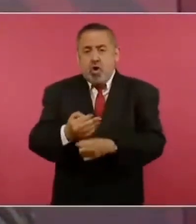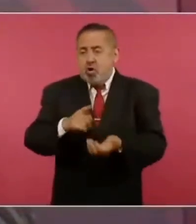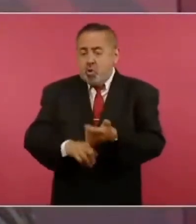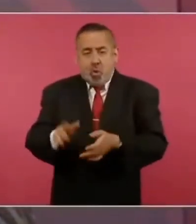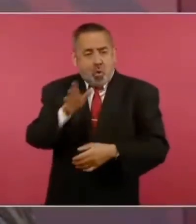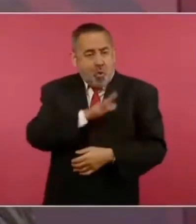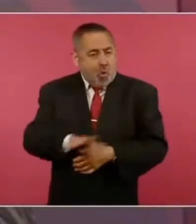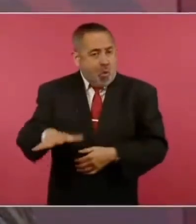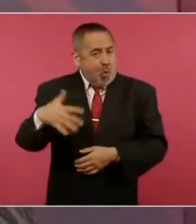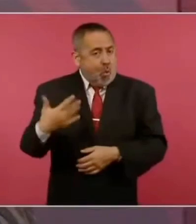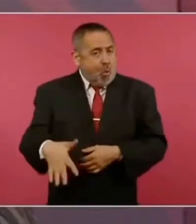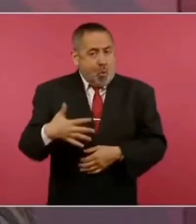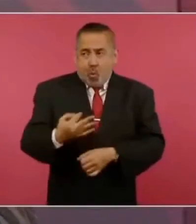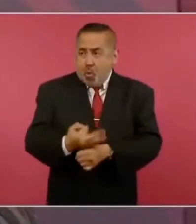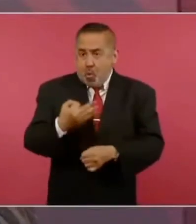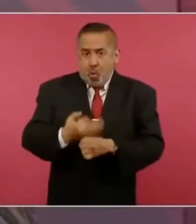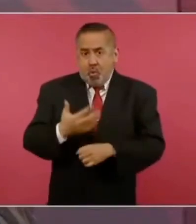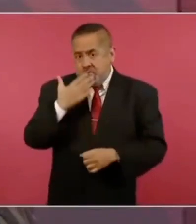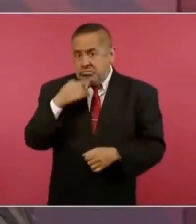extraordinario,